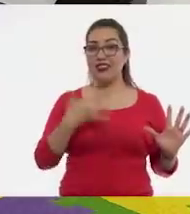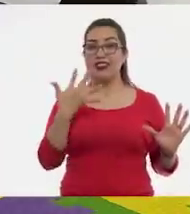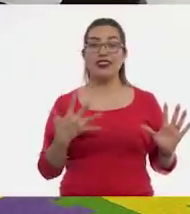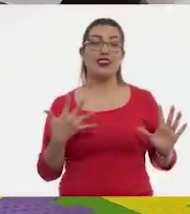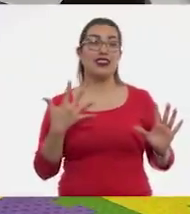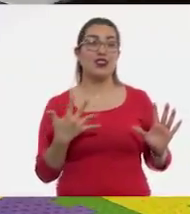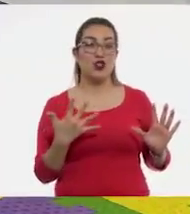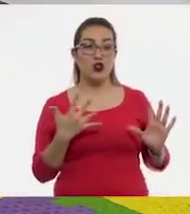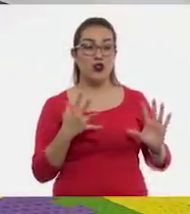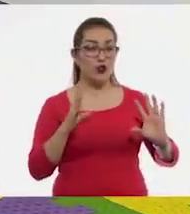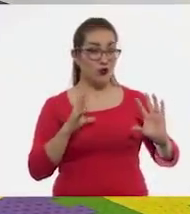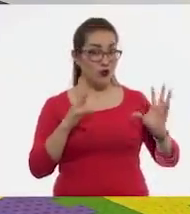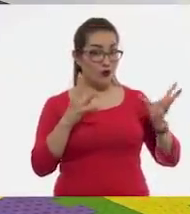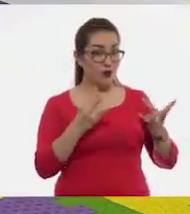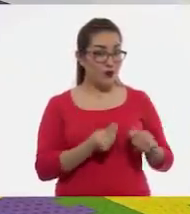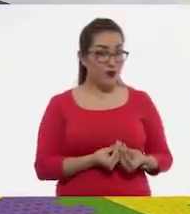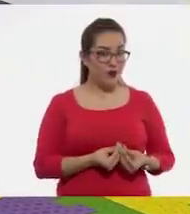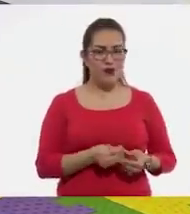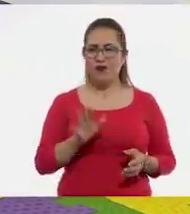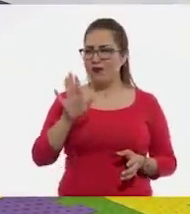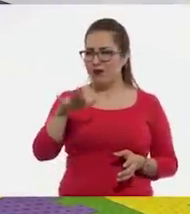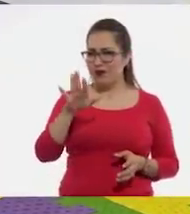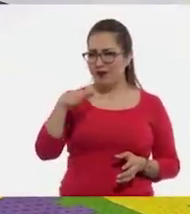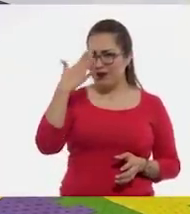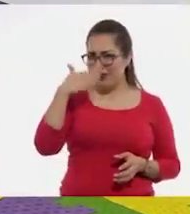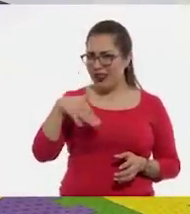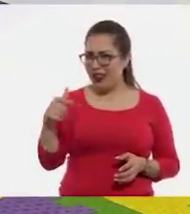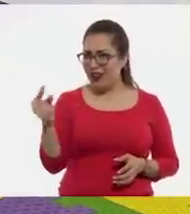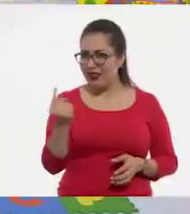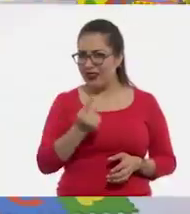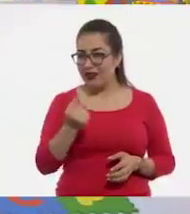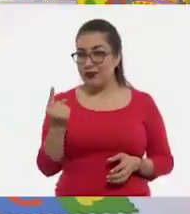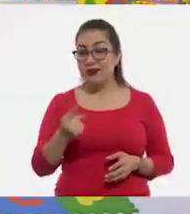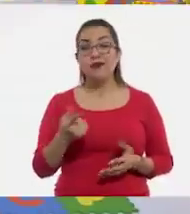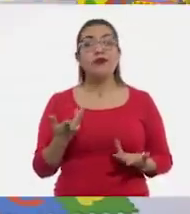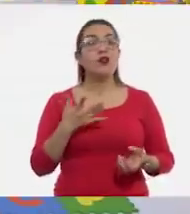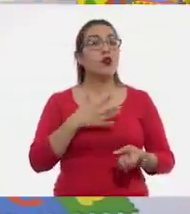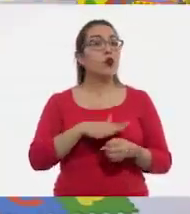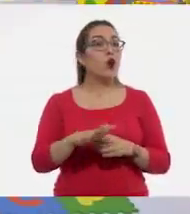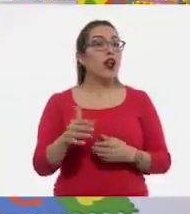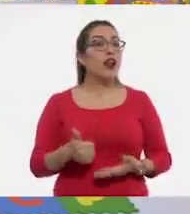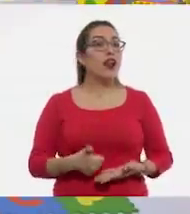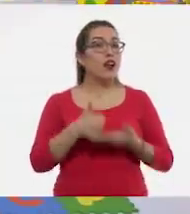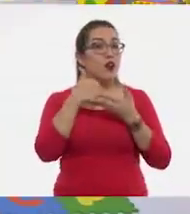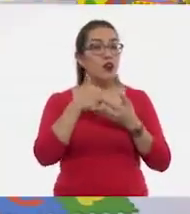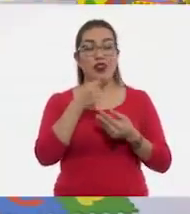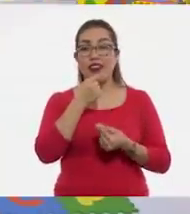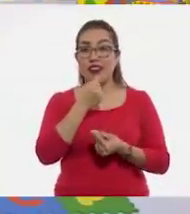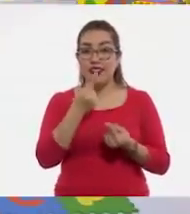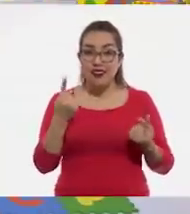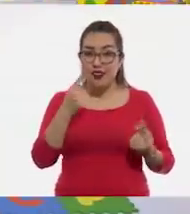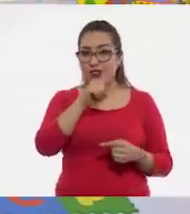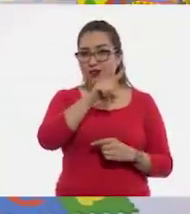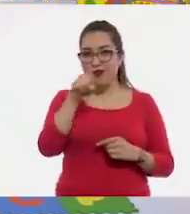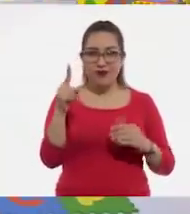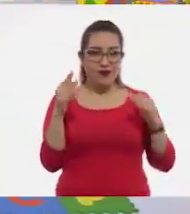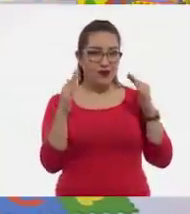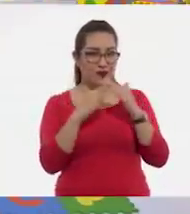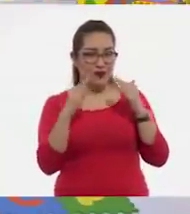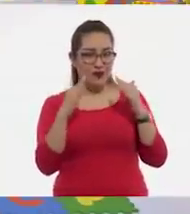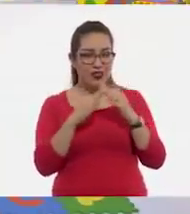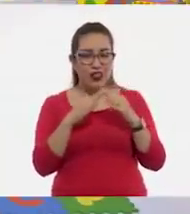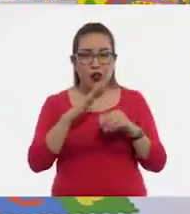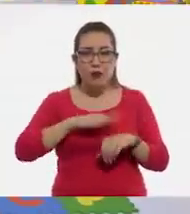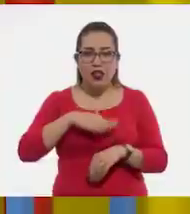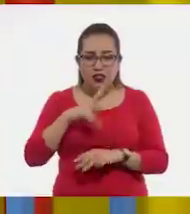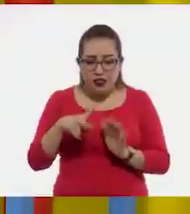5. Pero ¿sabes qué? ¿Qué? Lo que está ayudando mucho es que las niñas y los niños allá en casa cada vez lo hacen